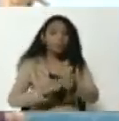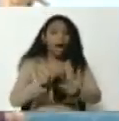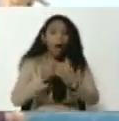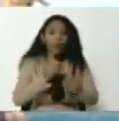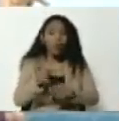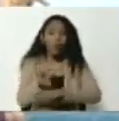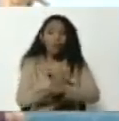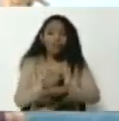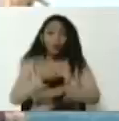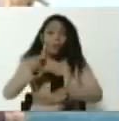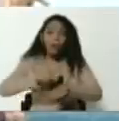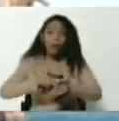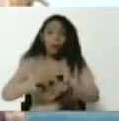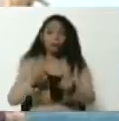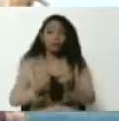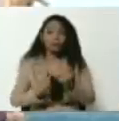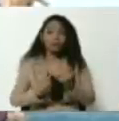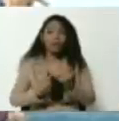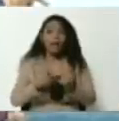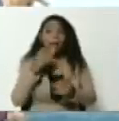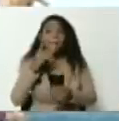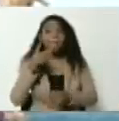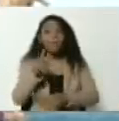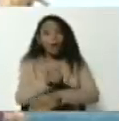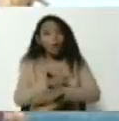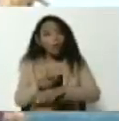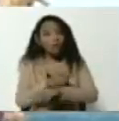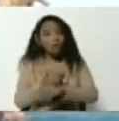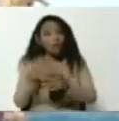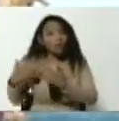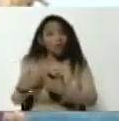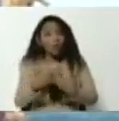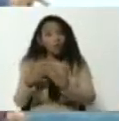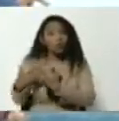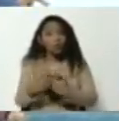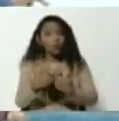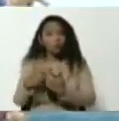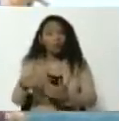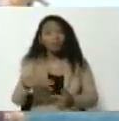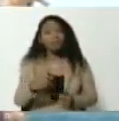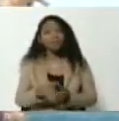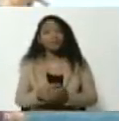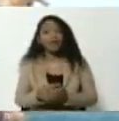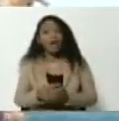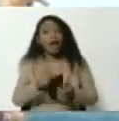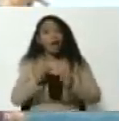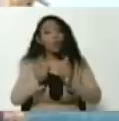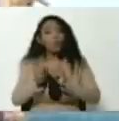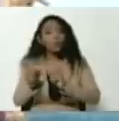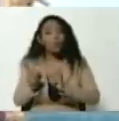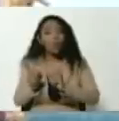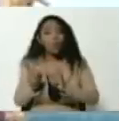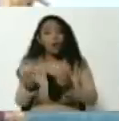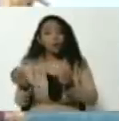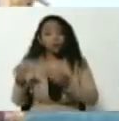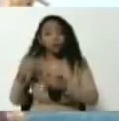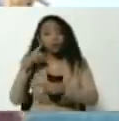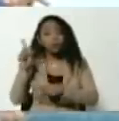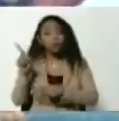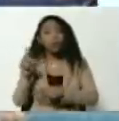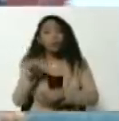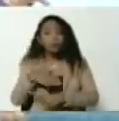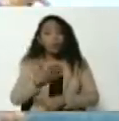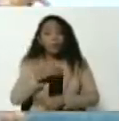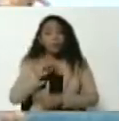al gobierno de Paraguay. Son delitos que incluyen al gobierno de Estados Unidos de Norteamérica, porque algún contribuyente norteamericano puede